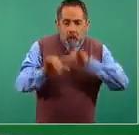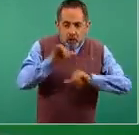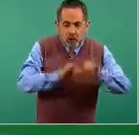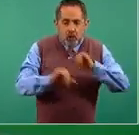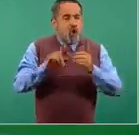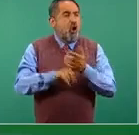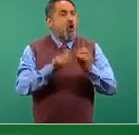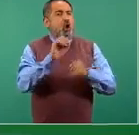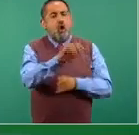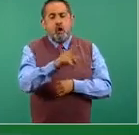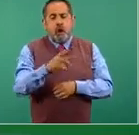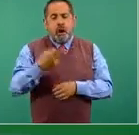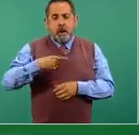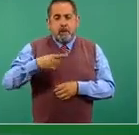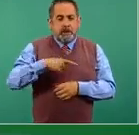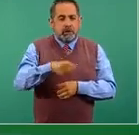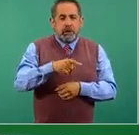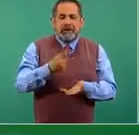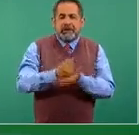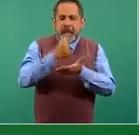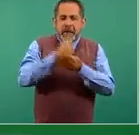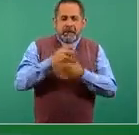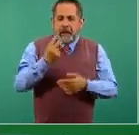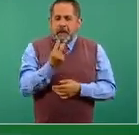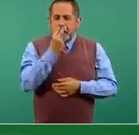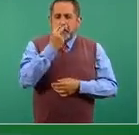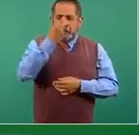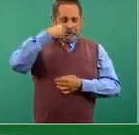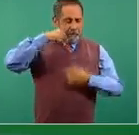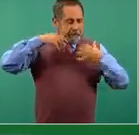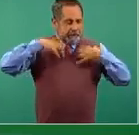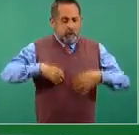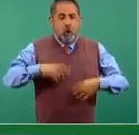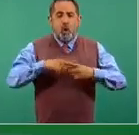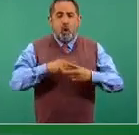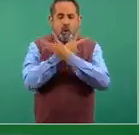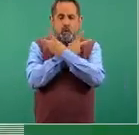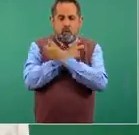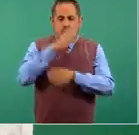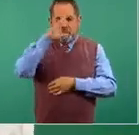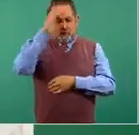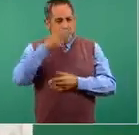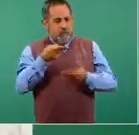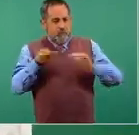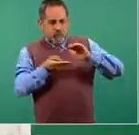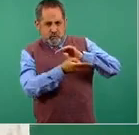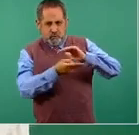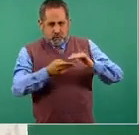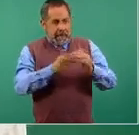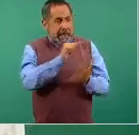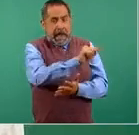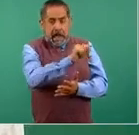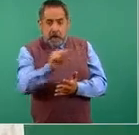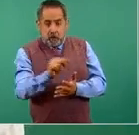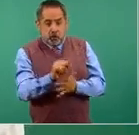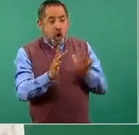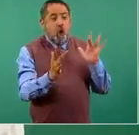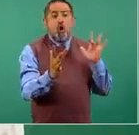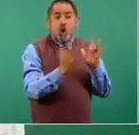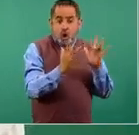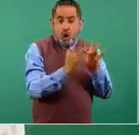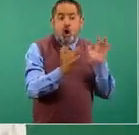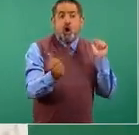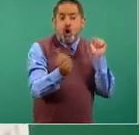ejemplo las personas inmunoterapeutas, los técnicos de rayos X, etcétera. participan en la